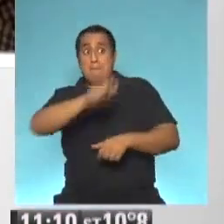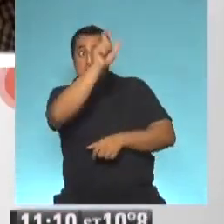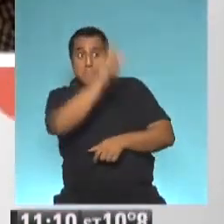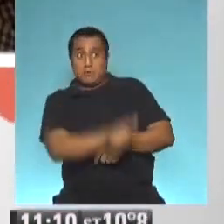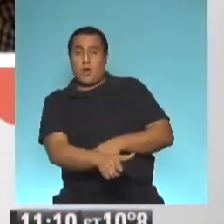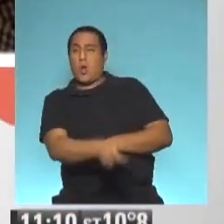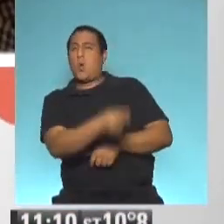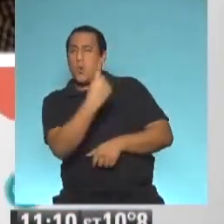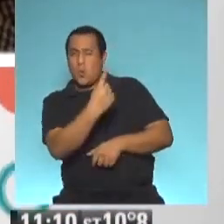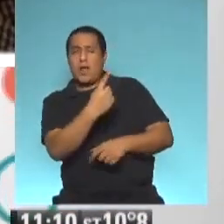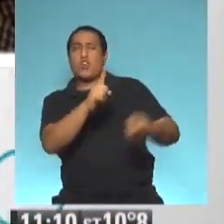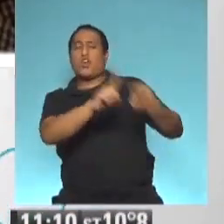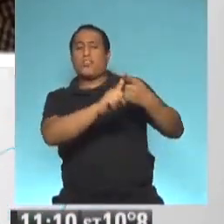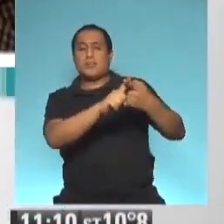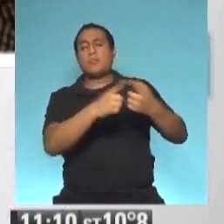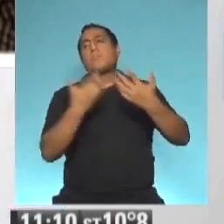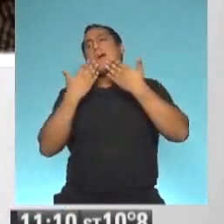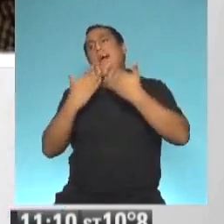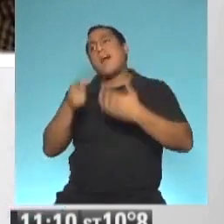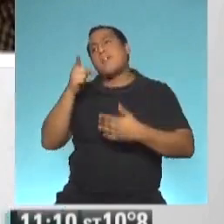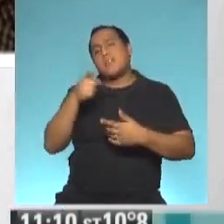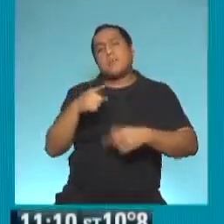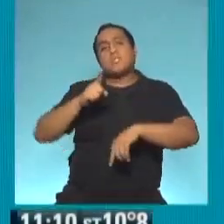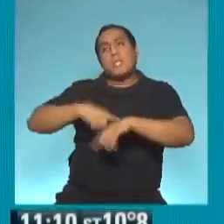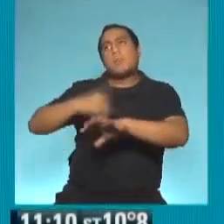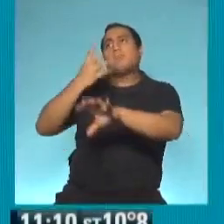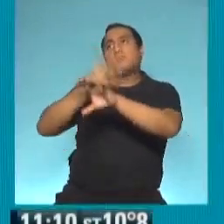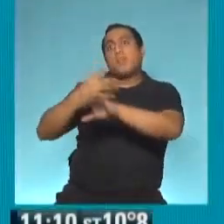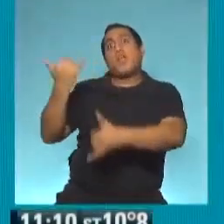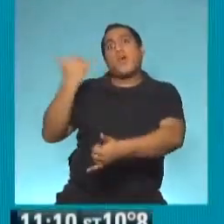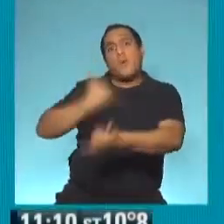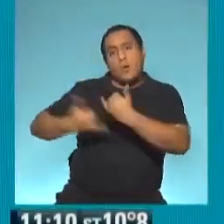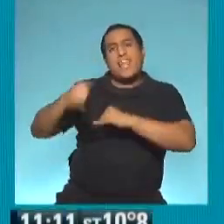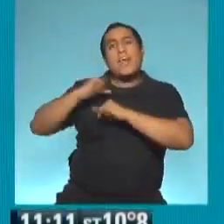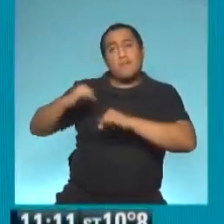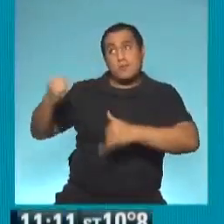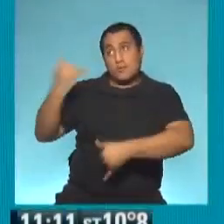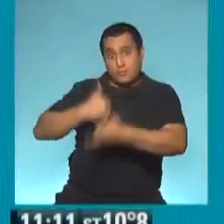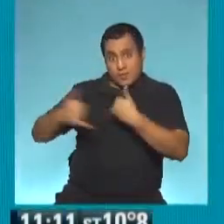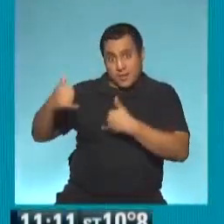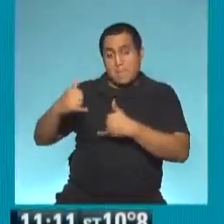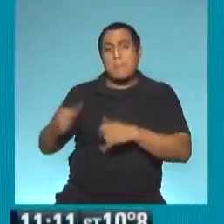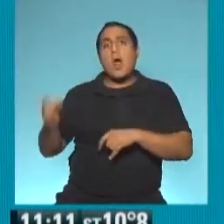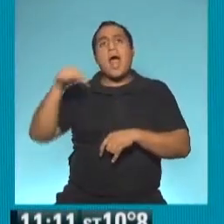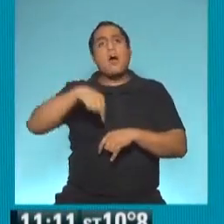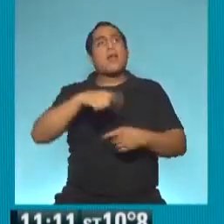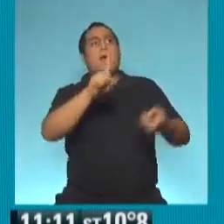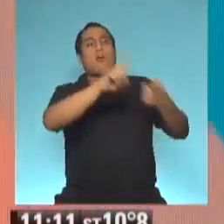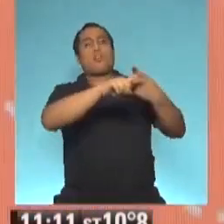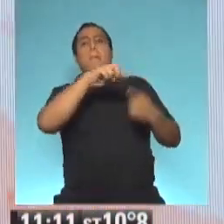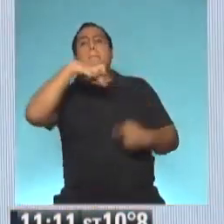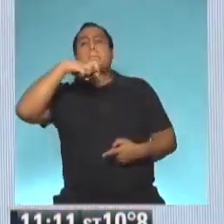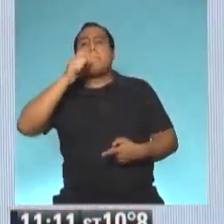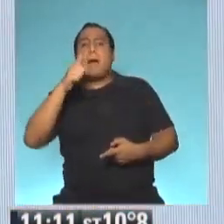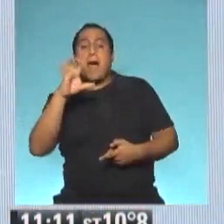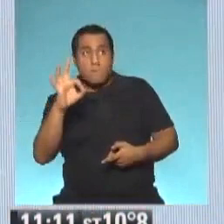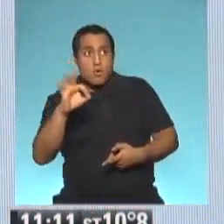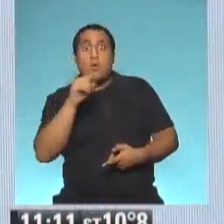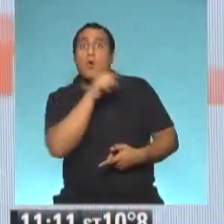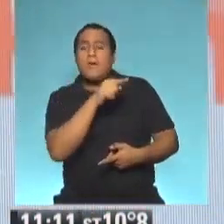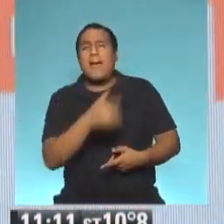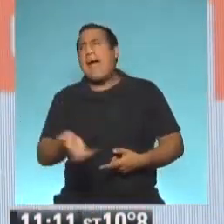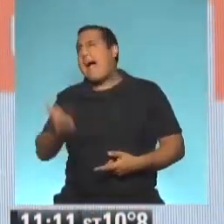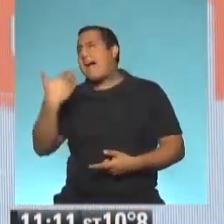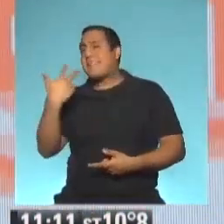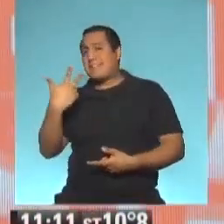agradecemos, Sorati, este tiempo y toda la información que nos ha brindado. Pero le decía, está Pablo, que es un trasplantado que lo hizo hace